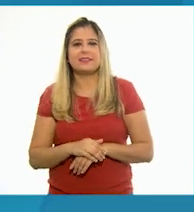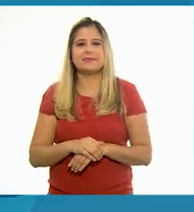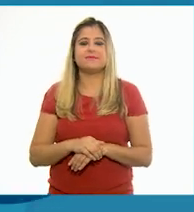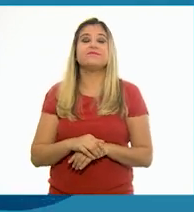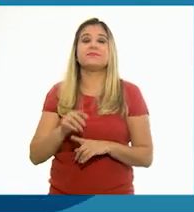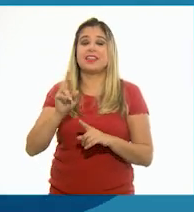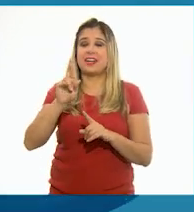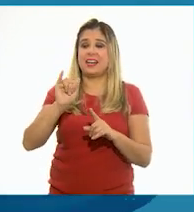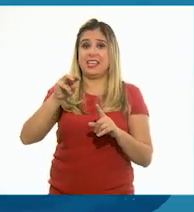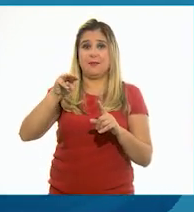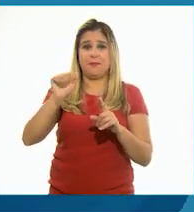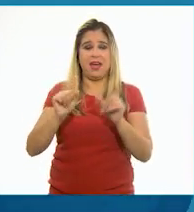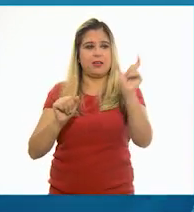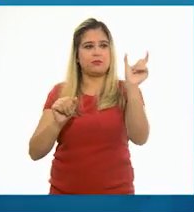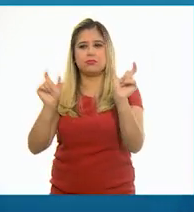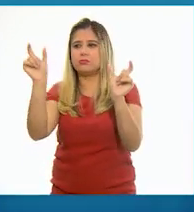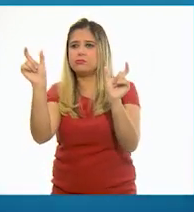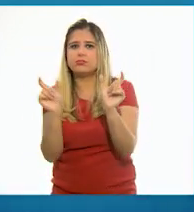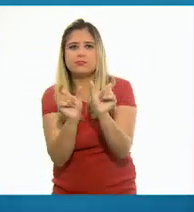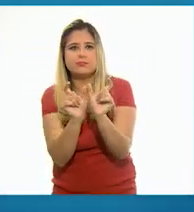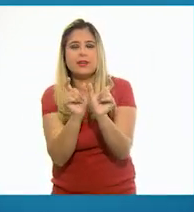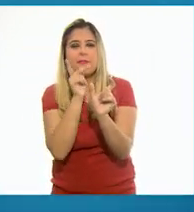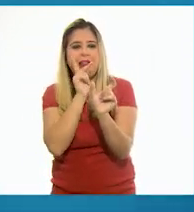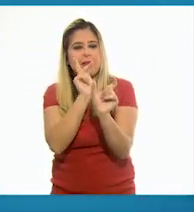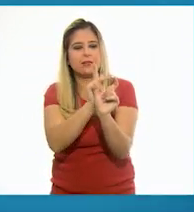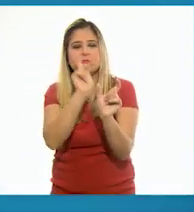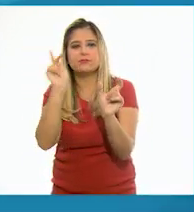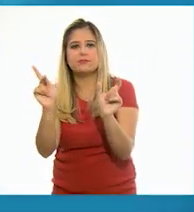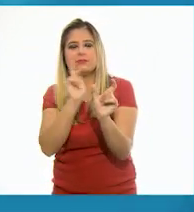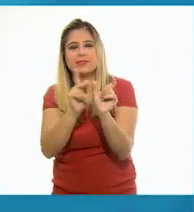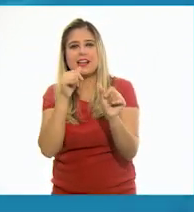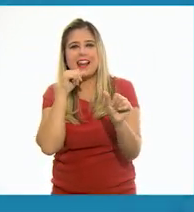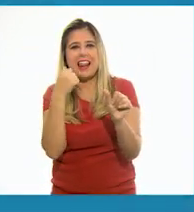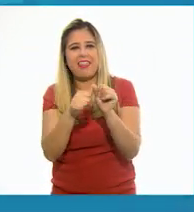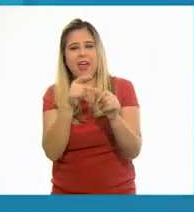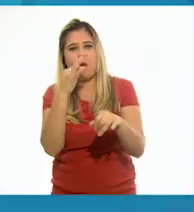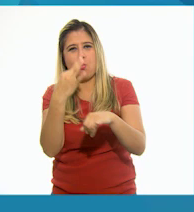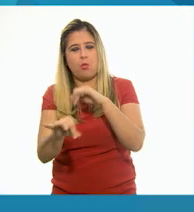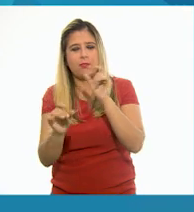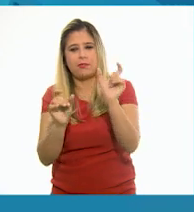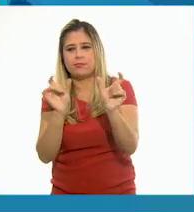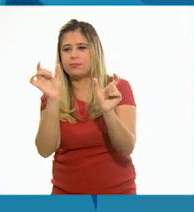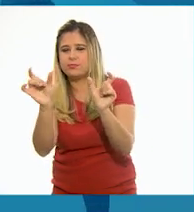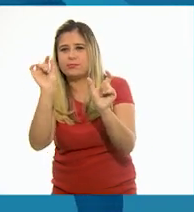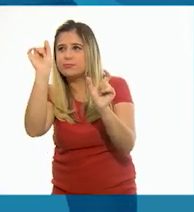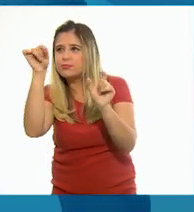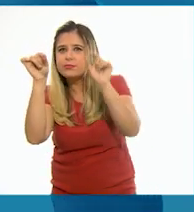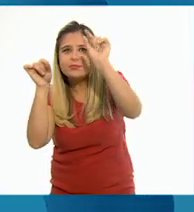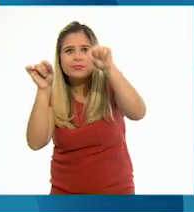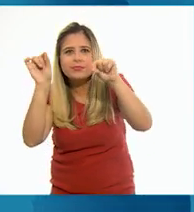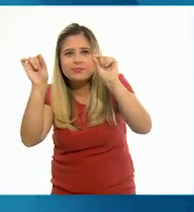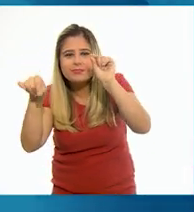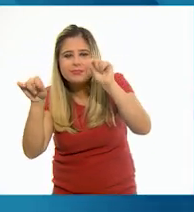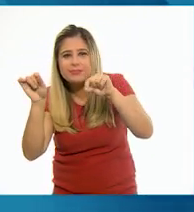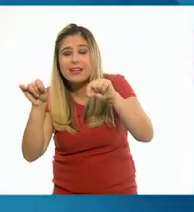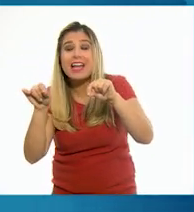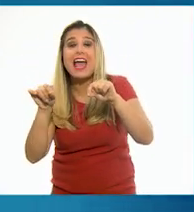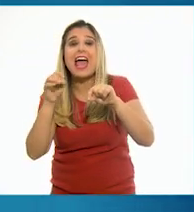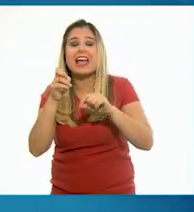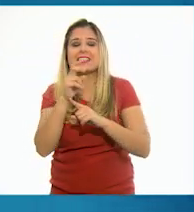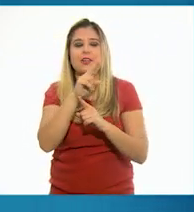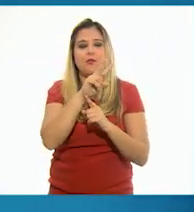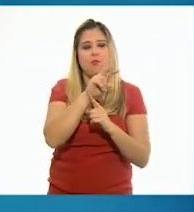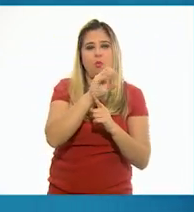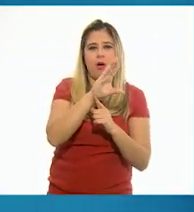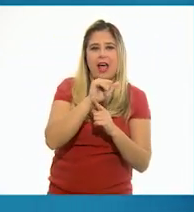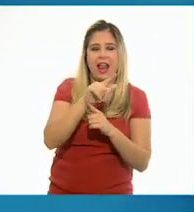La rima consonante es aquella en la que coinciden los sonidos de la última vocal acentuada, incluyendo las vocales y las